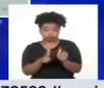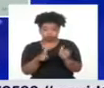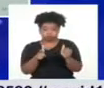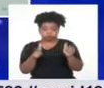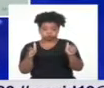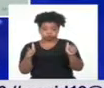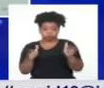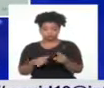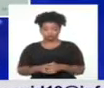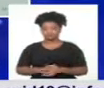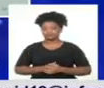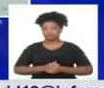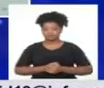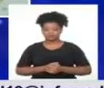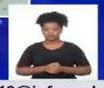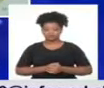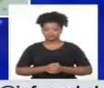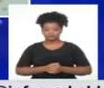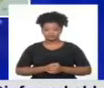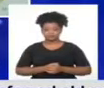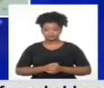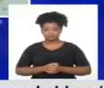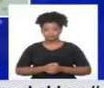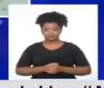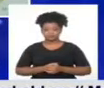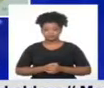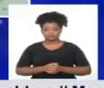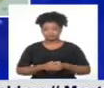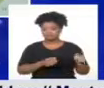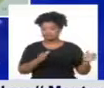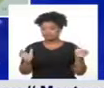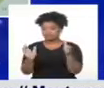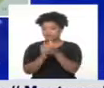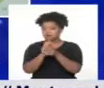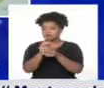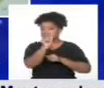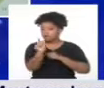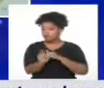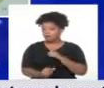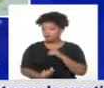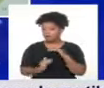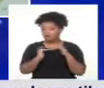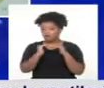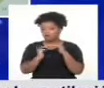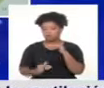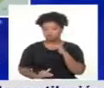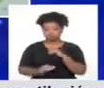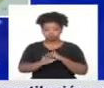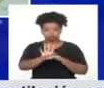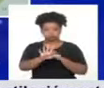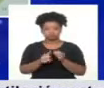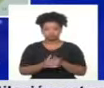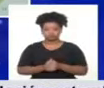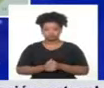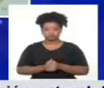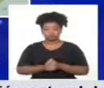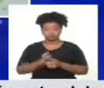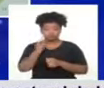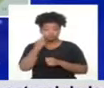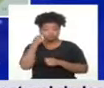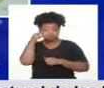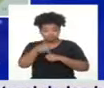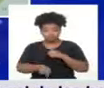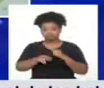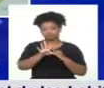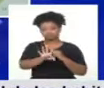todos. Mayabé, que disminuye en 5 los casos autóctonos ayer, de todas formas 53 casos